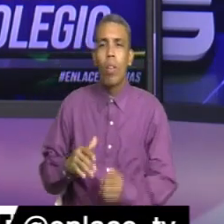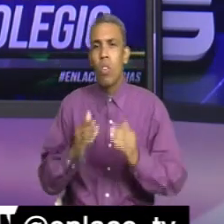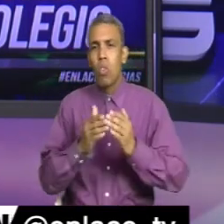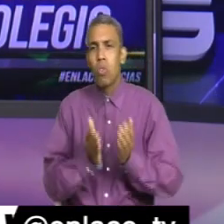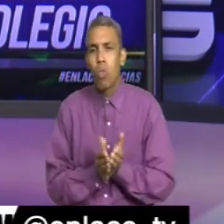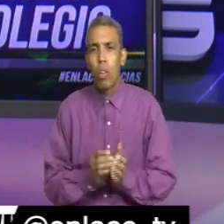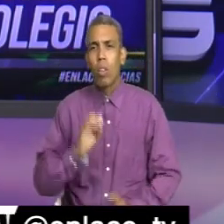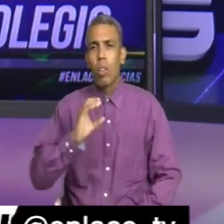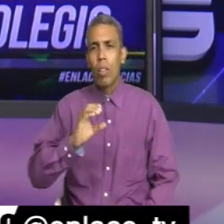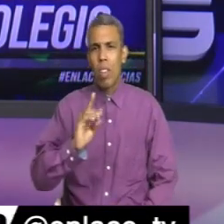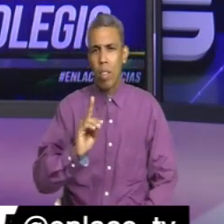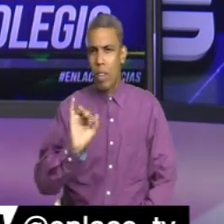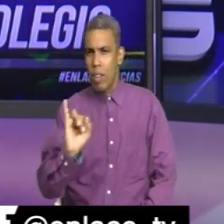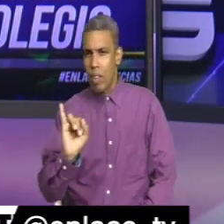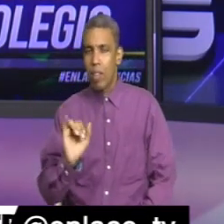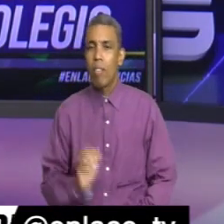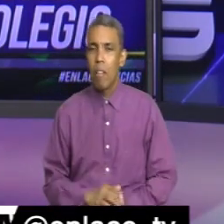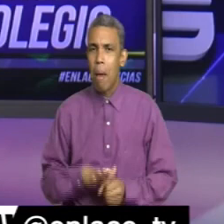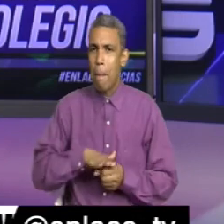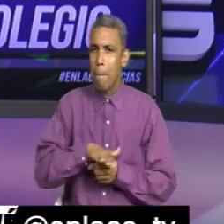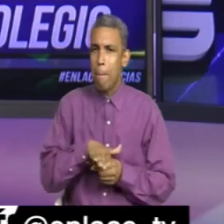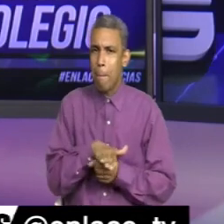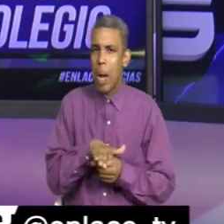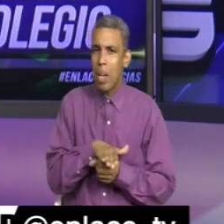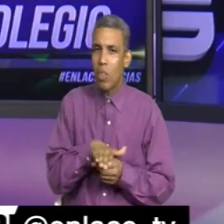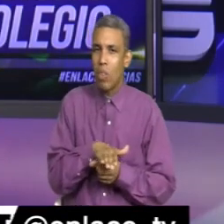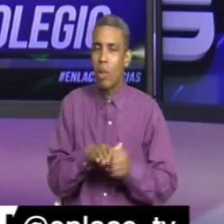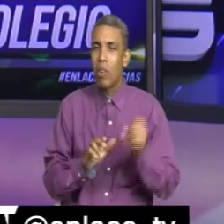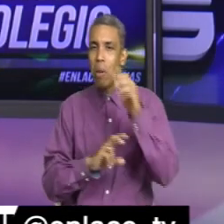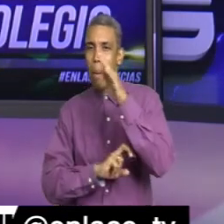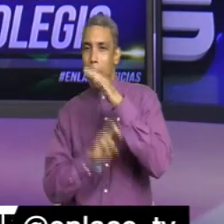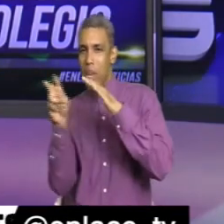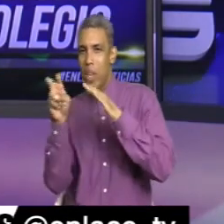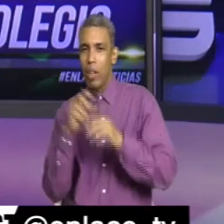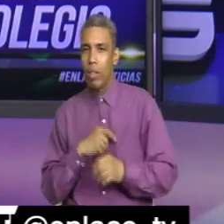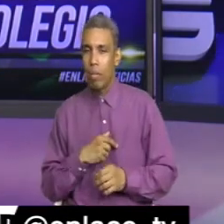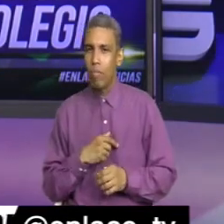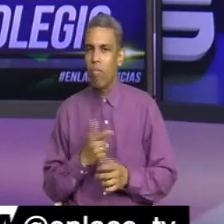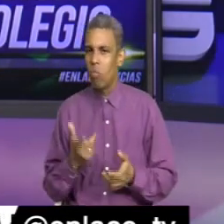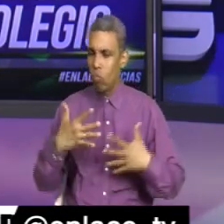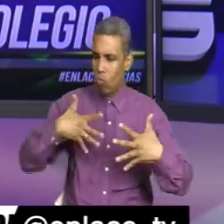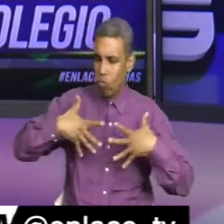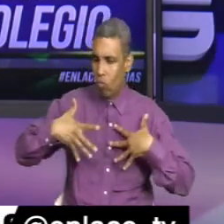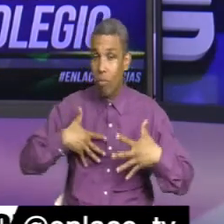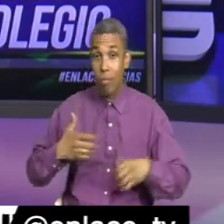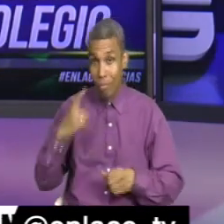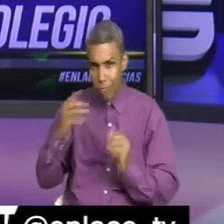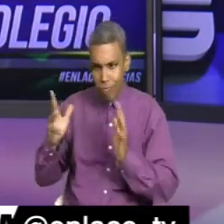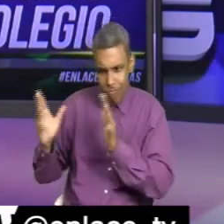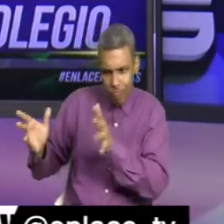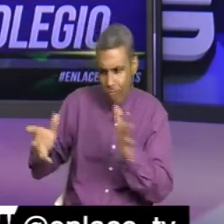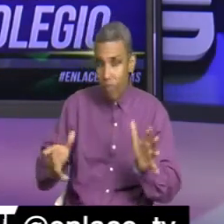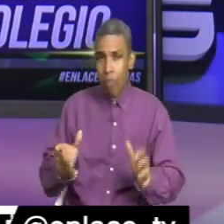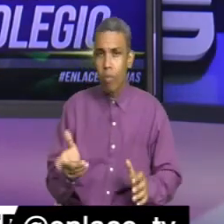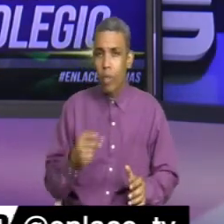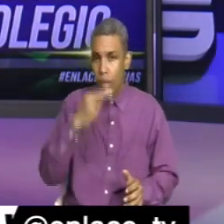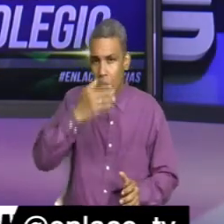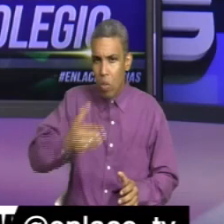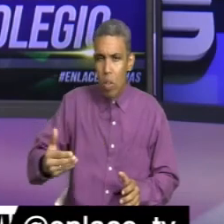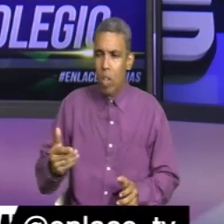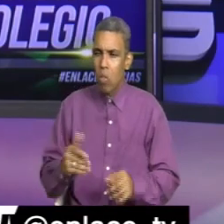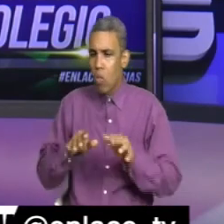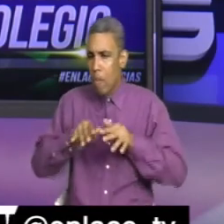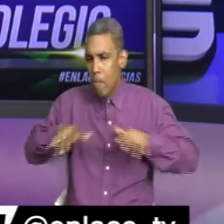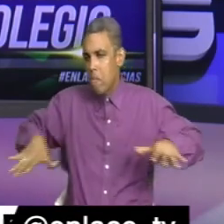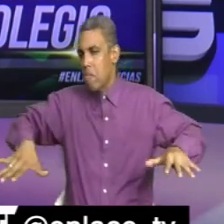CDI Semillitas de Esperanza en el barrio Villarelis, en el nororiente de la ciudad, con el objetivo de enseñar a los menores sobre el cuidado del medio ambiente